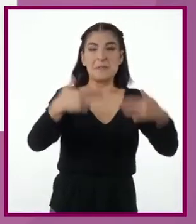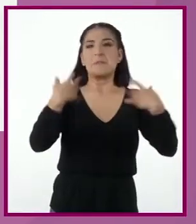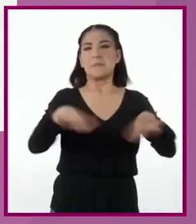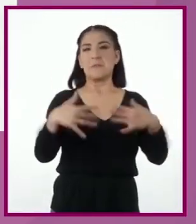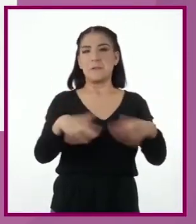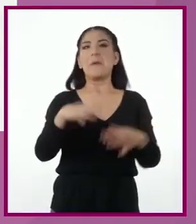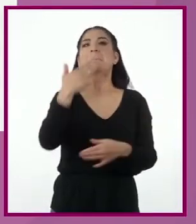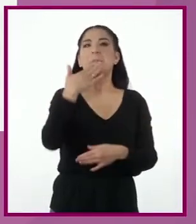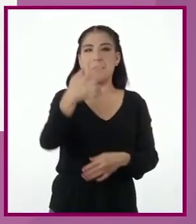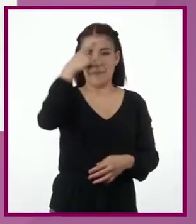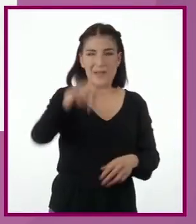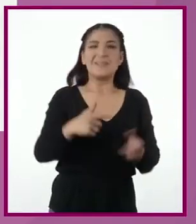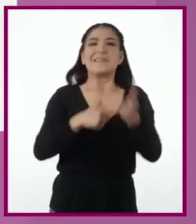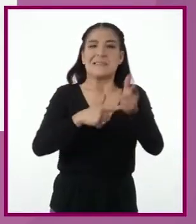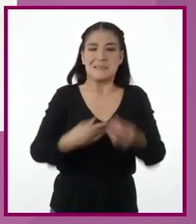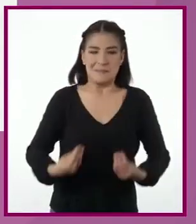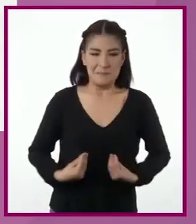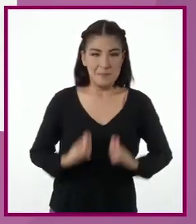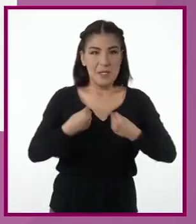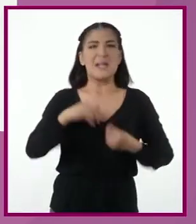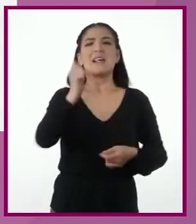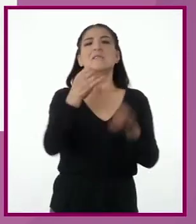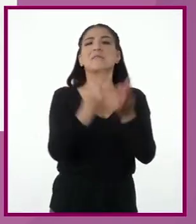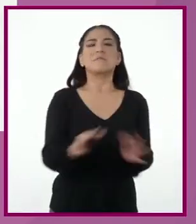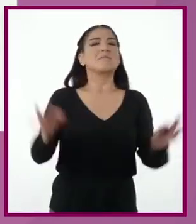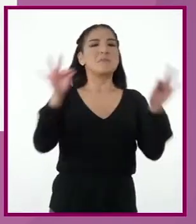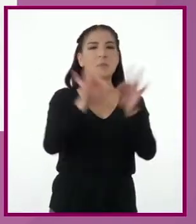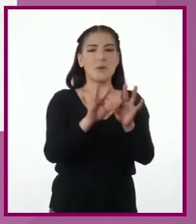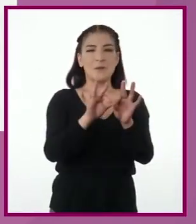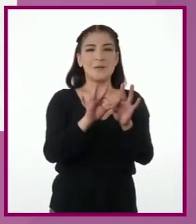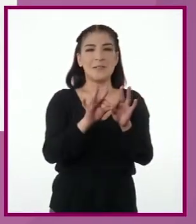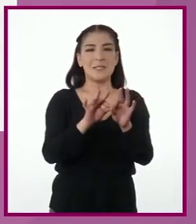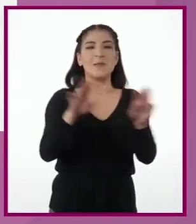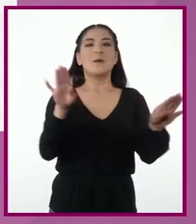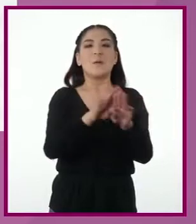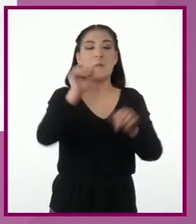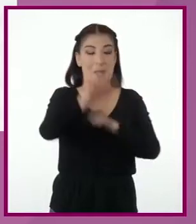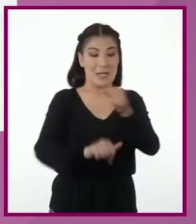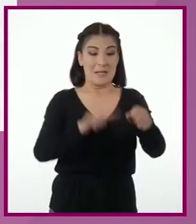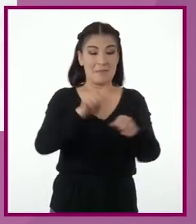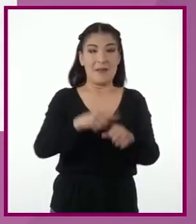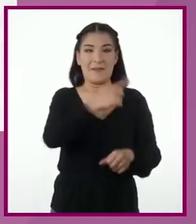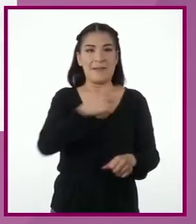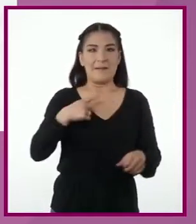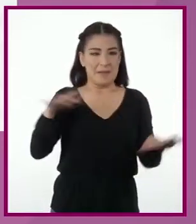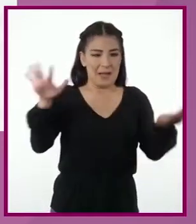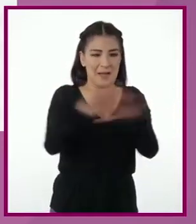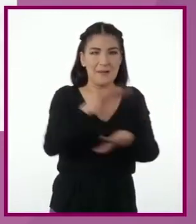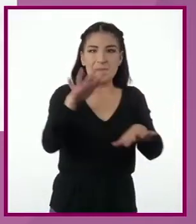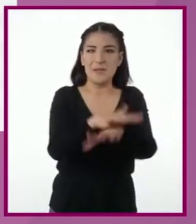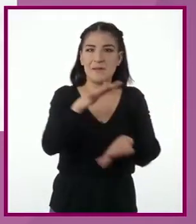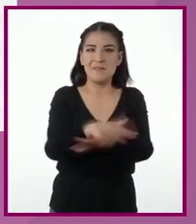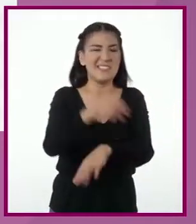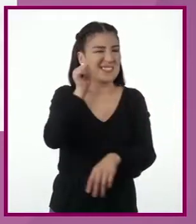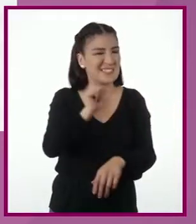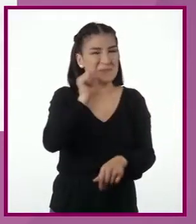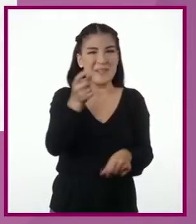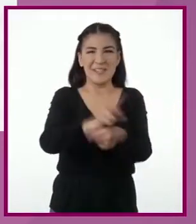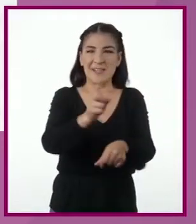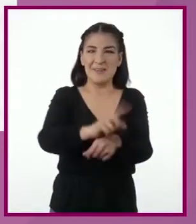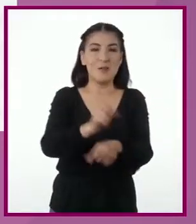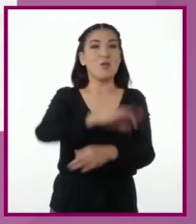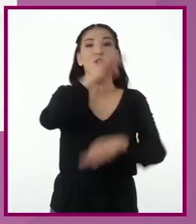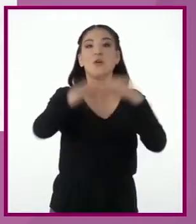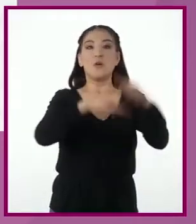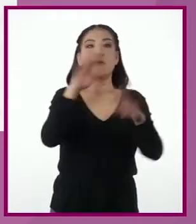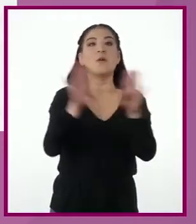para sobrevivir. Lo fundamental es que las especies cambian de forma gradual y continua. Todas las